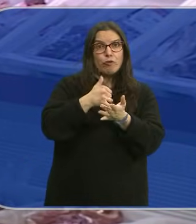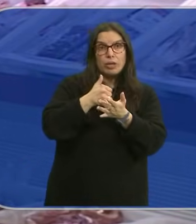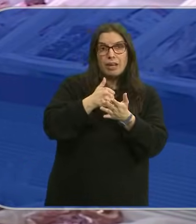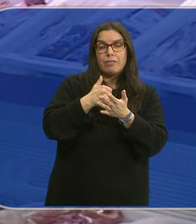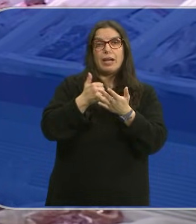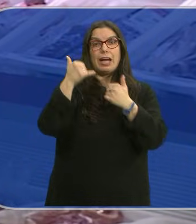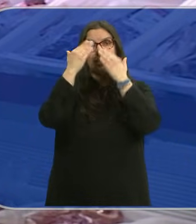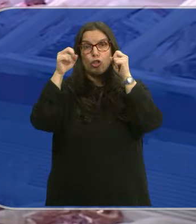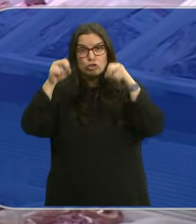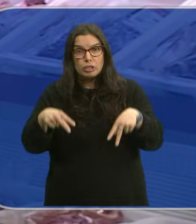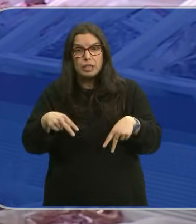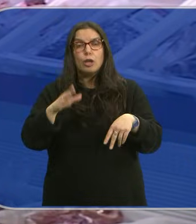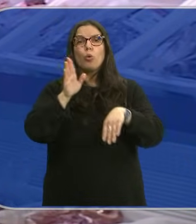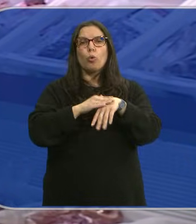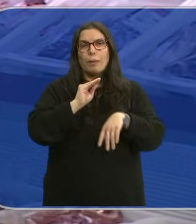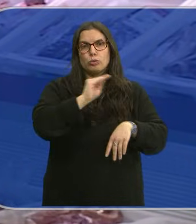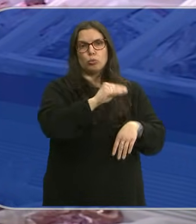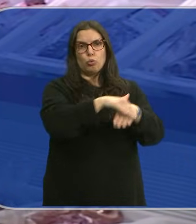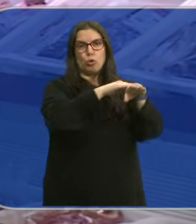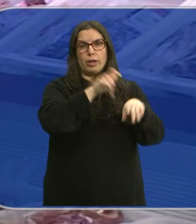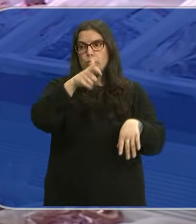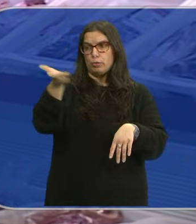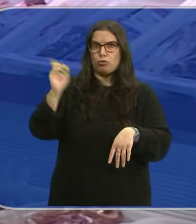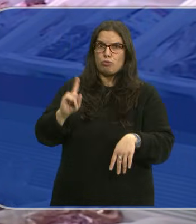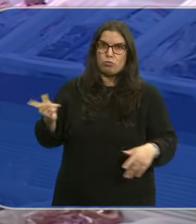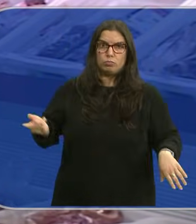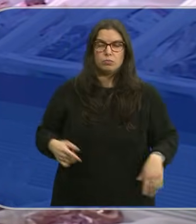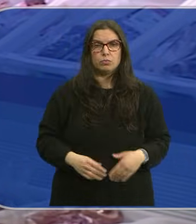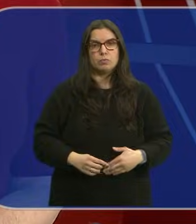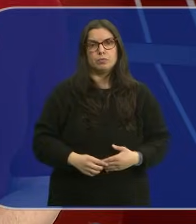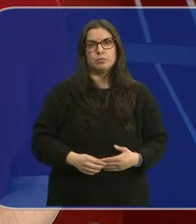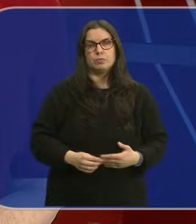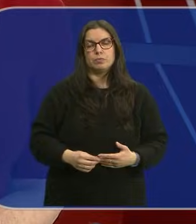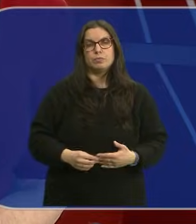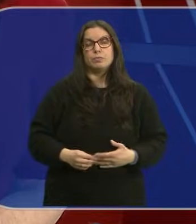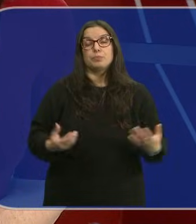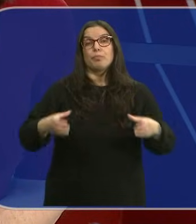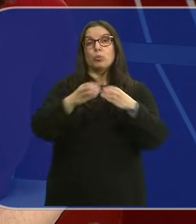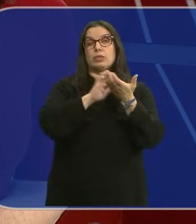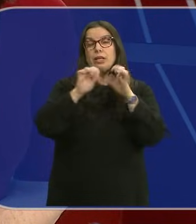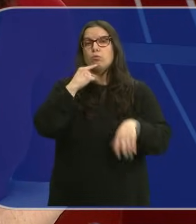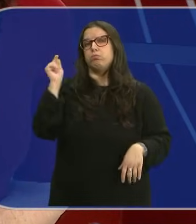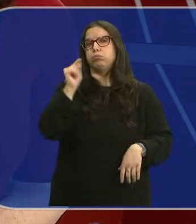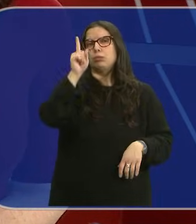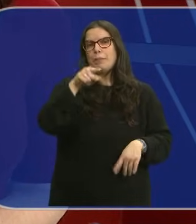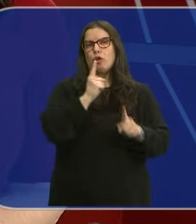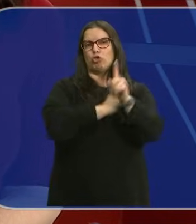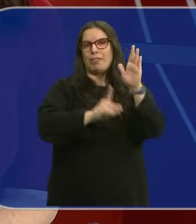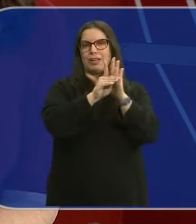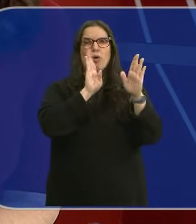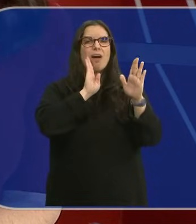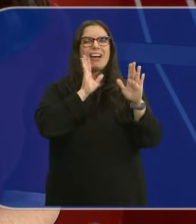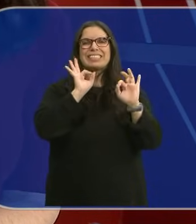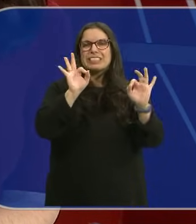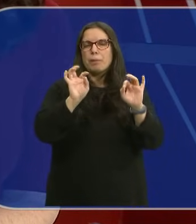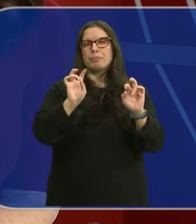vulnerables no tengan la atención que necesitan, es el Gobierno, no los ciudadanos. Por su parte, la Junta carga contra ese decreto y